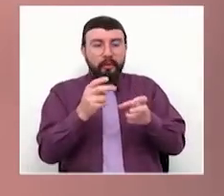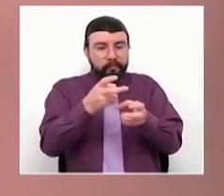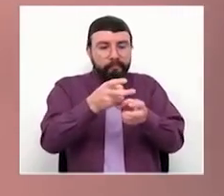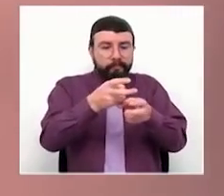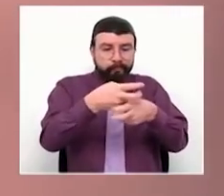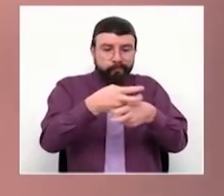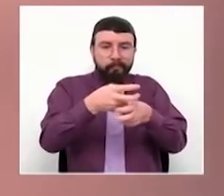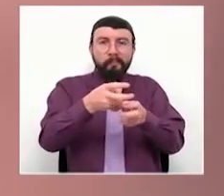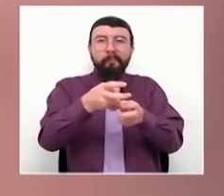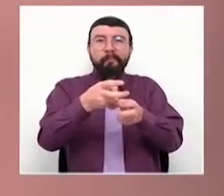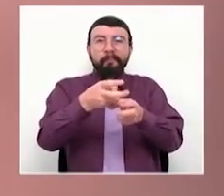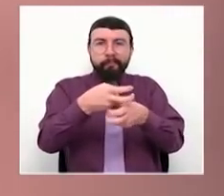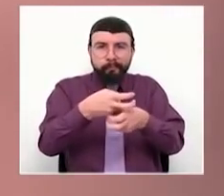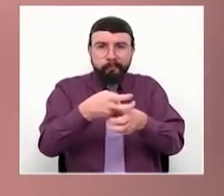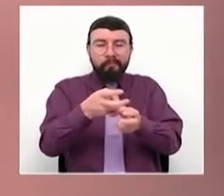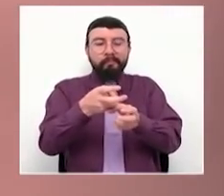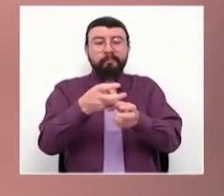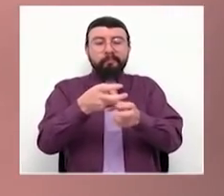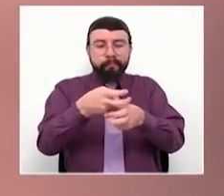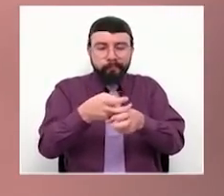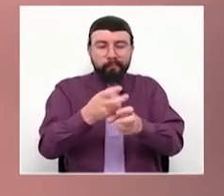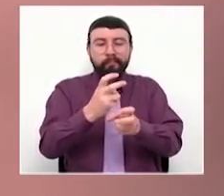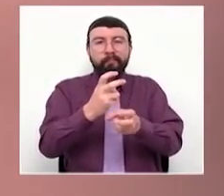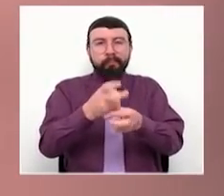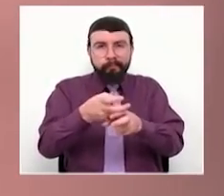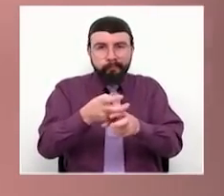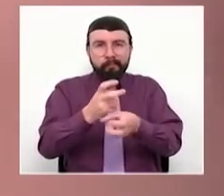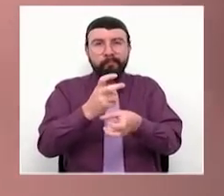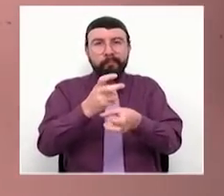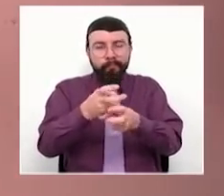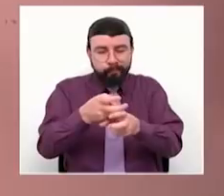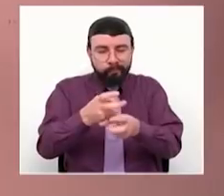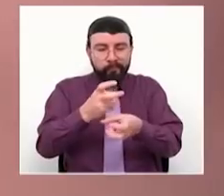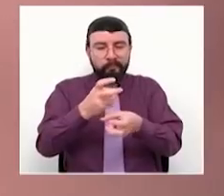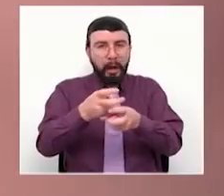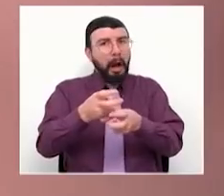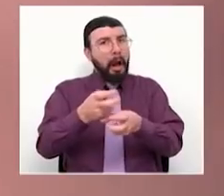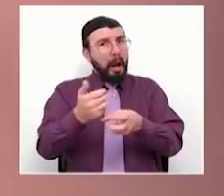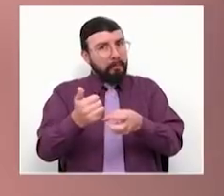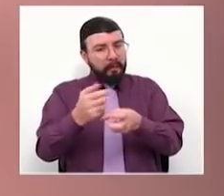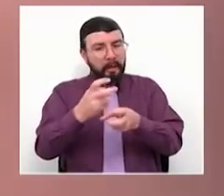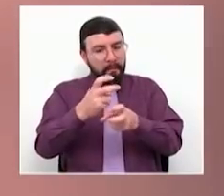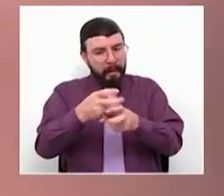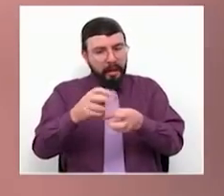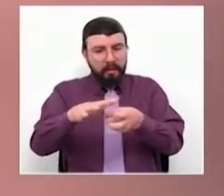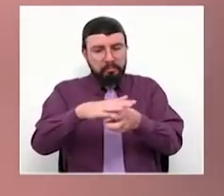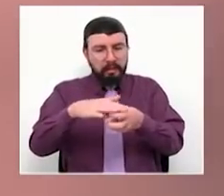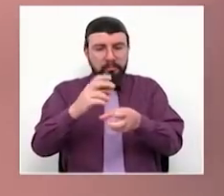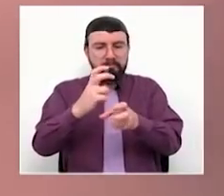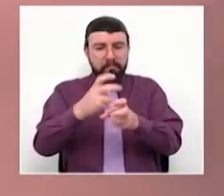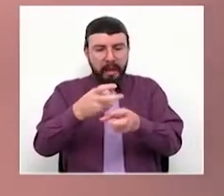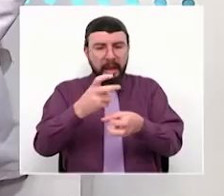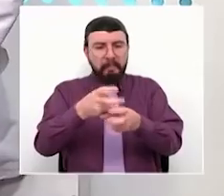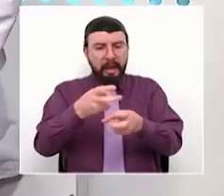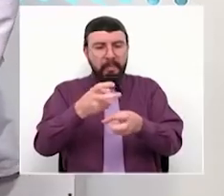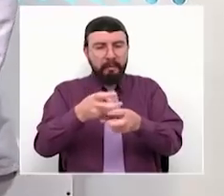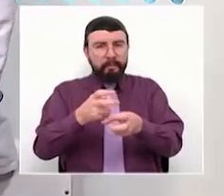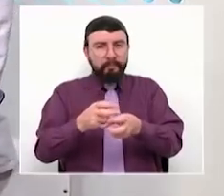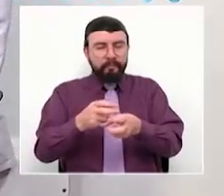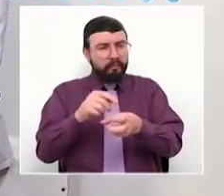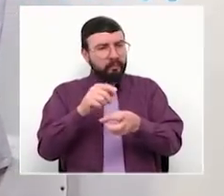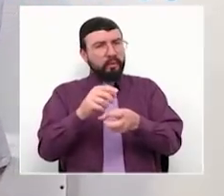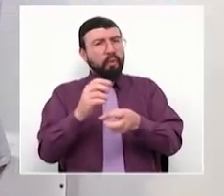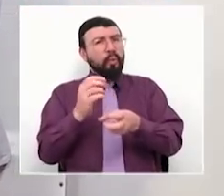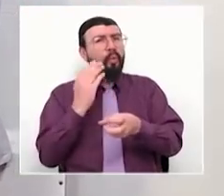Entonces, ese es el movimiento que hace la columna. ¿Cuándo hace este movimiento? Mire, cuando la facetica o